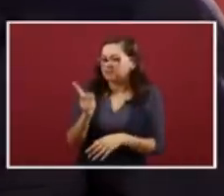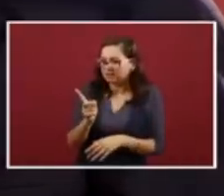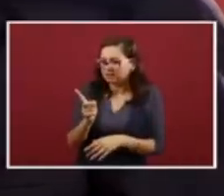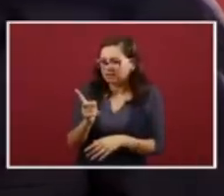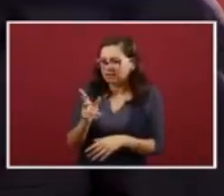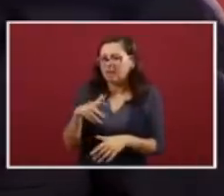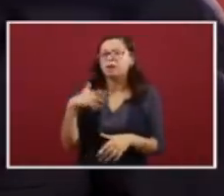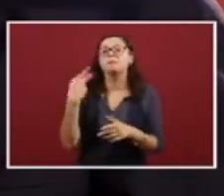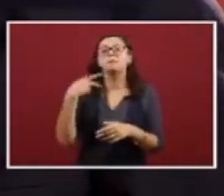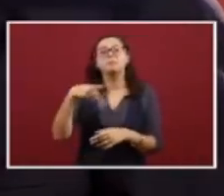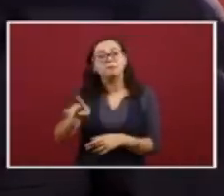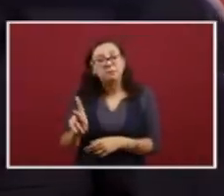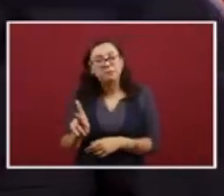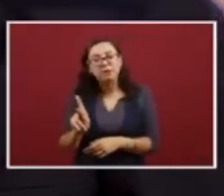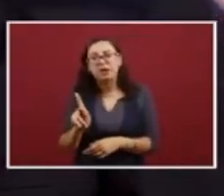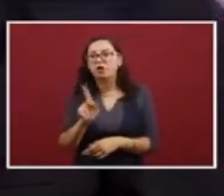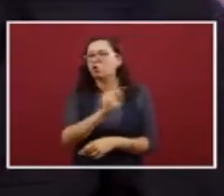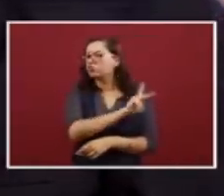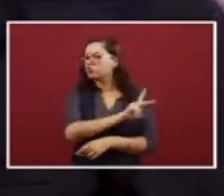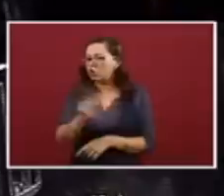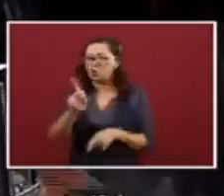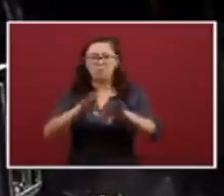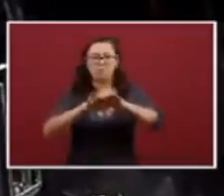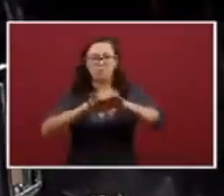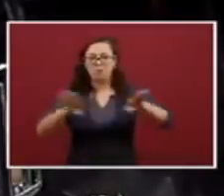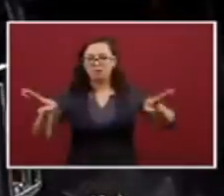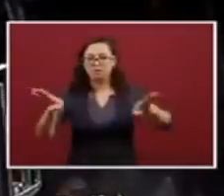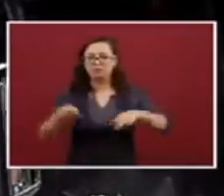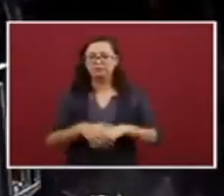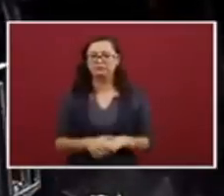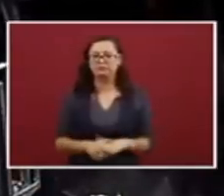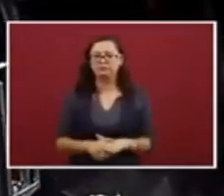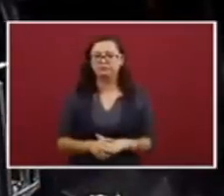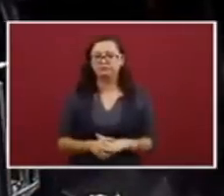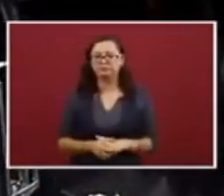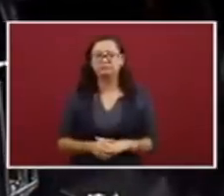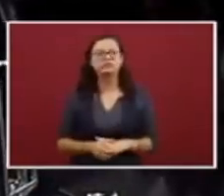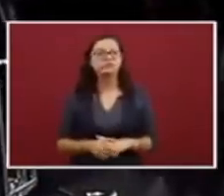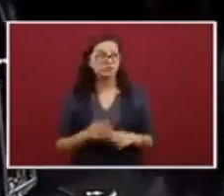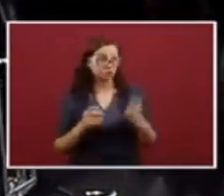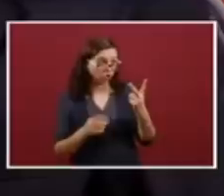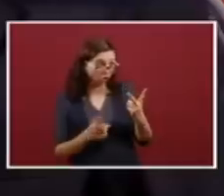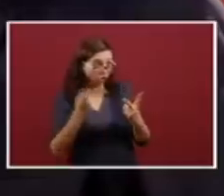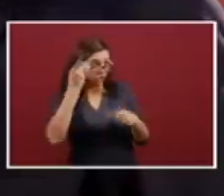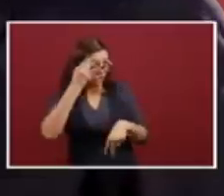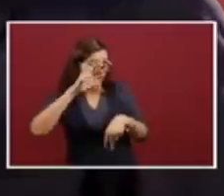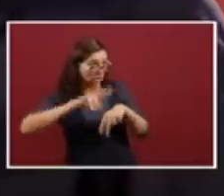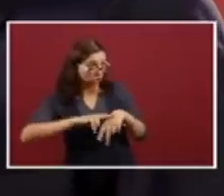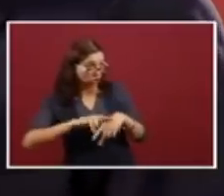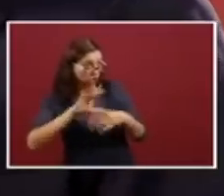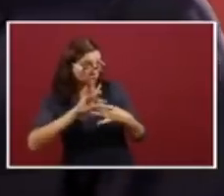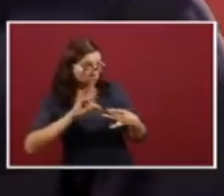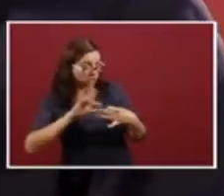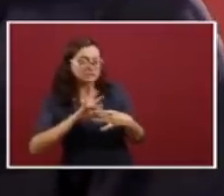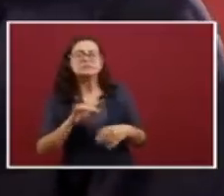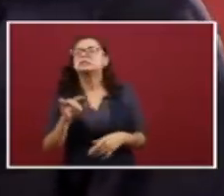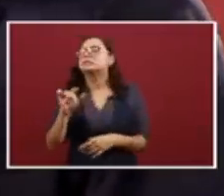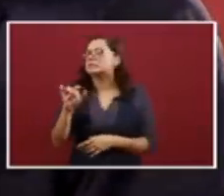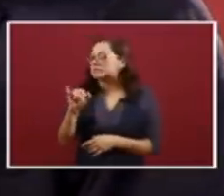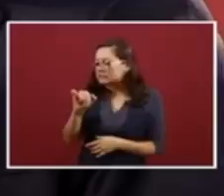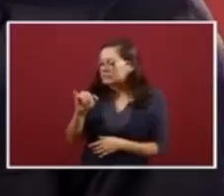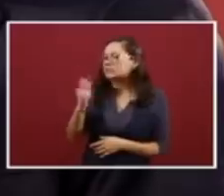los permisos se les harán llegar por parte de los 216 conocidos y para que con un criterio que